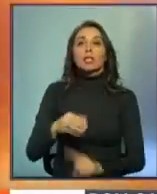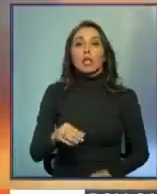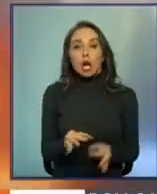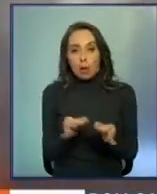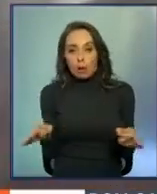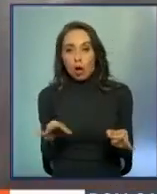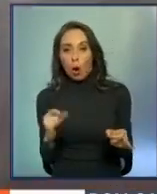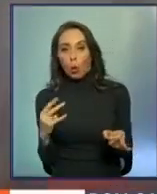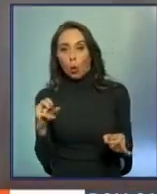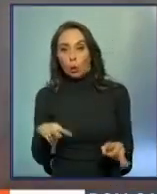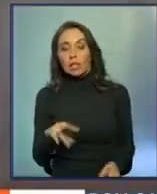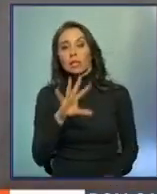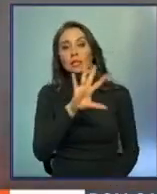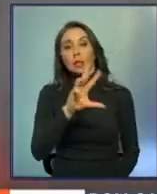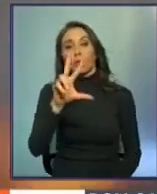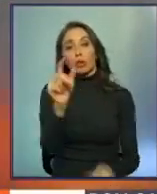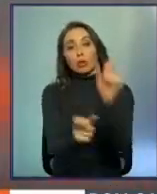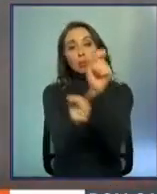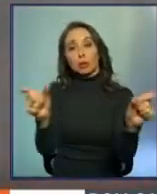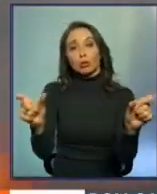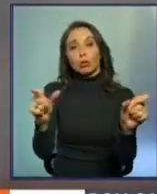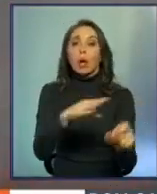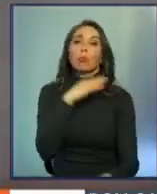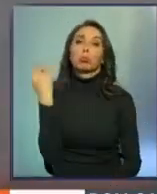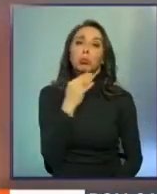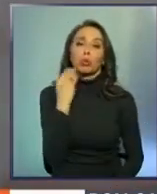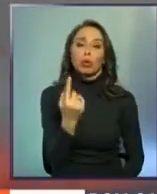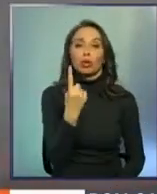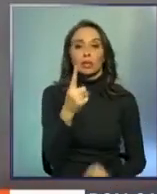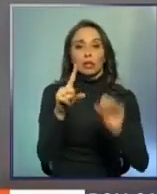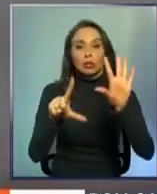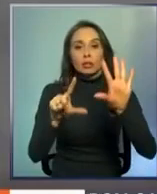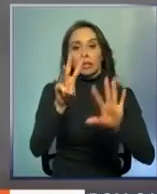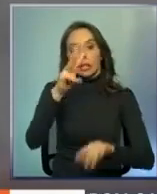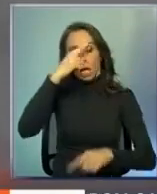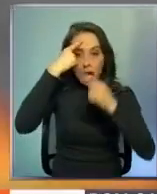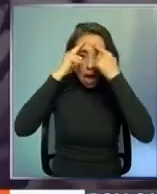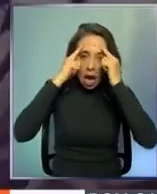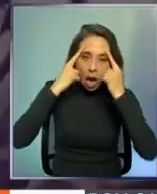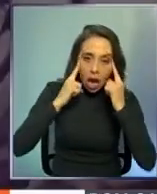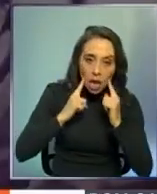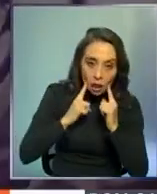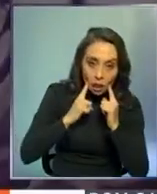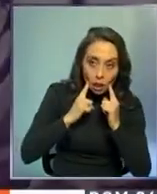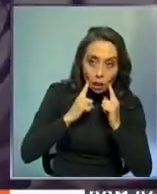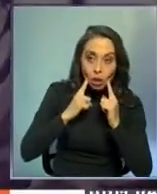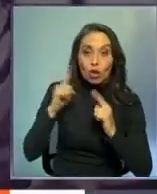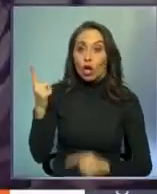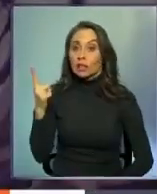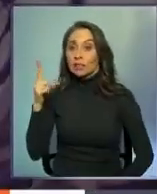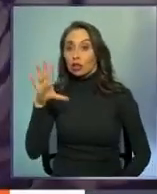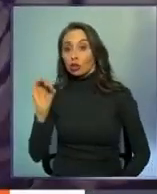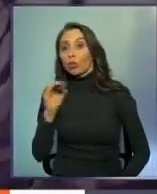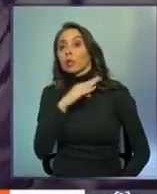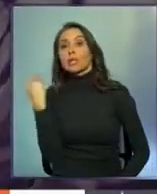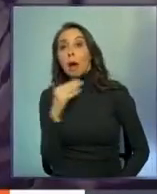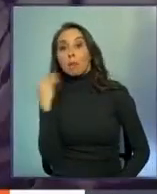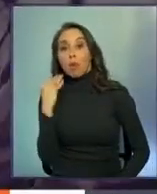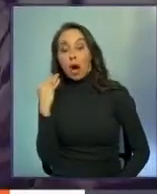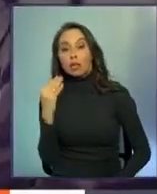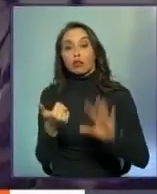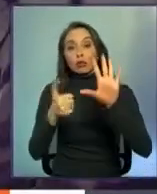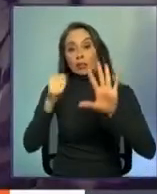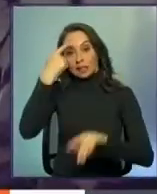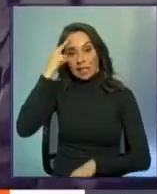de 58 vidas perdidas y 173 heridos, contra las 150 bajas y 60